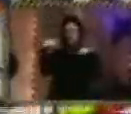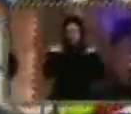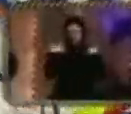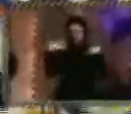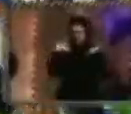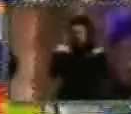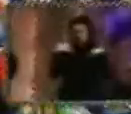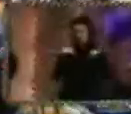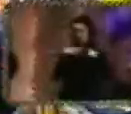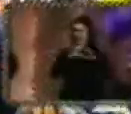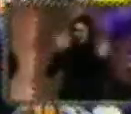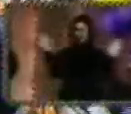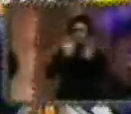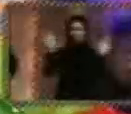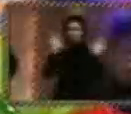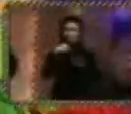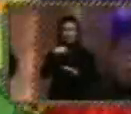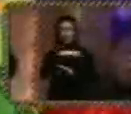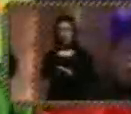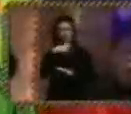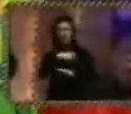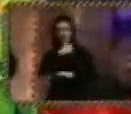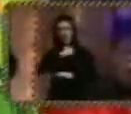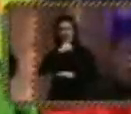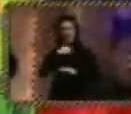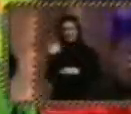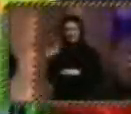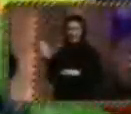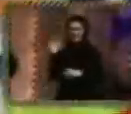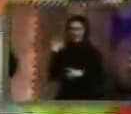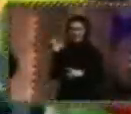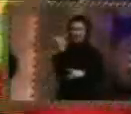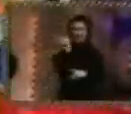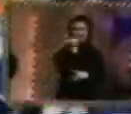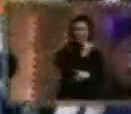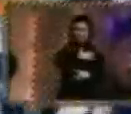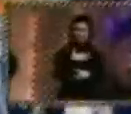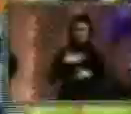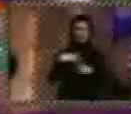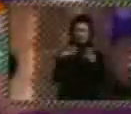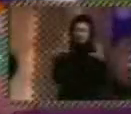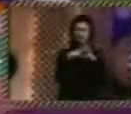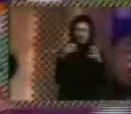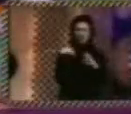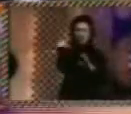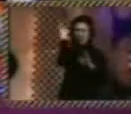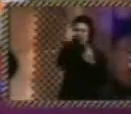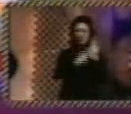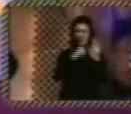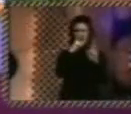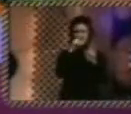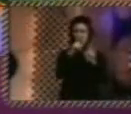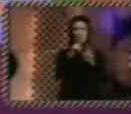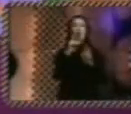pasando, tendré que echarme el moal. Todo un año me dijo el